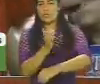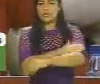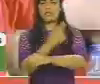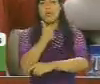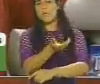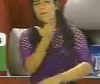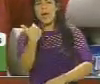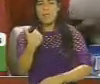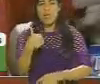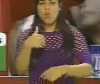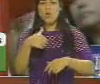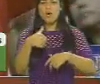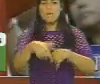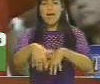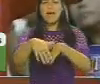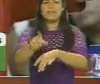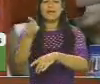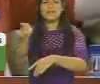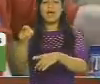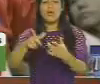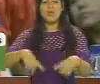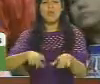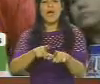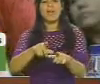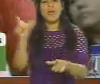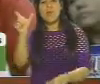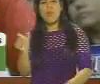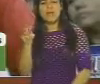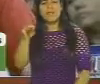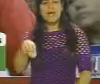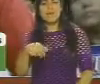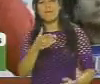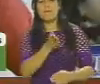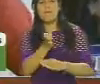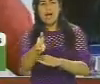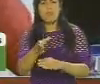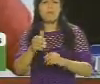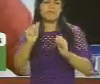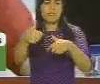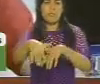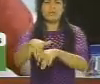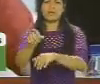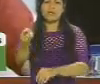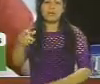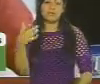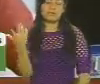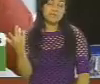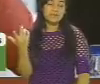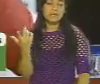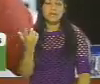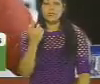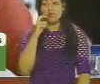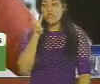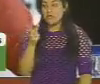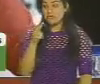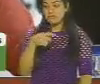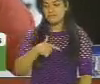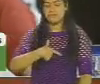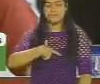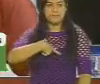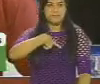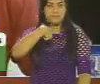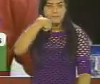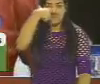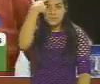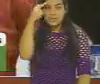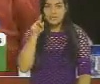vámonos para Guayana y montemos una mega marcha. Bueno, la verdad es que dieron vergüenza, sobre todo